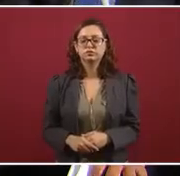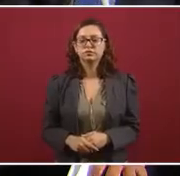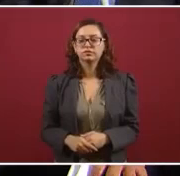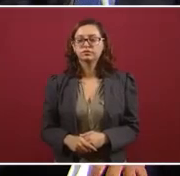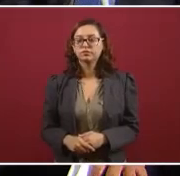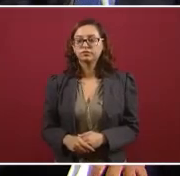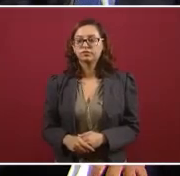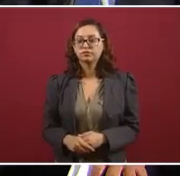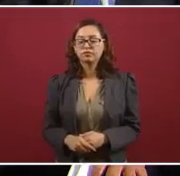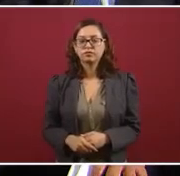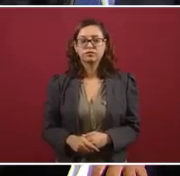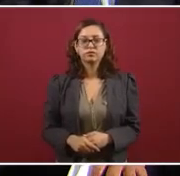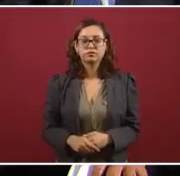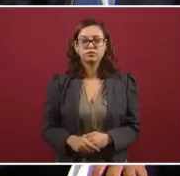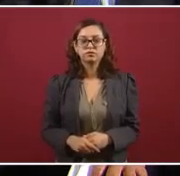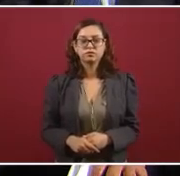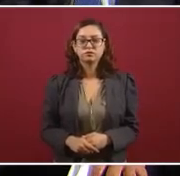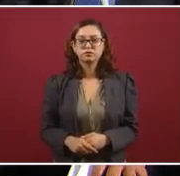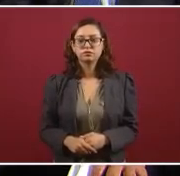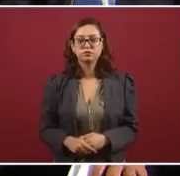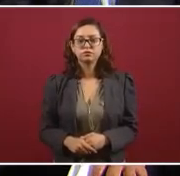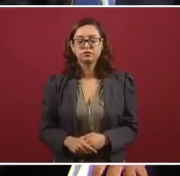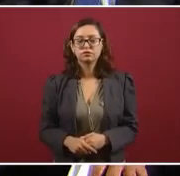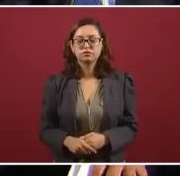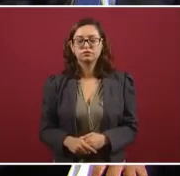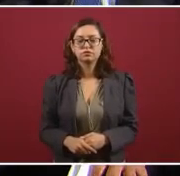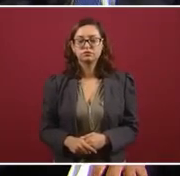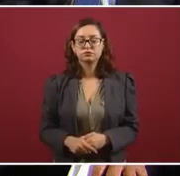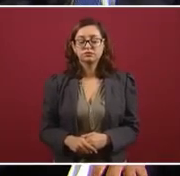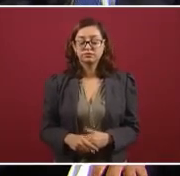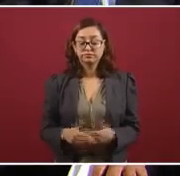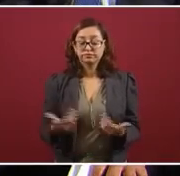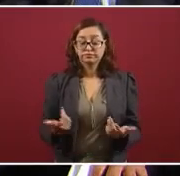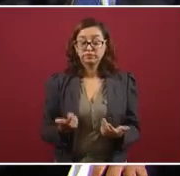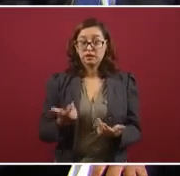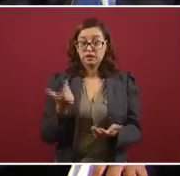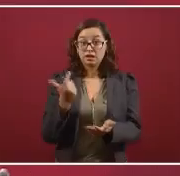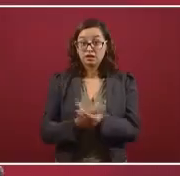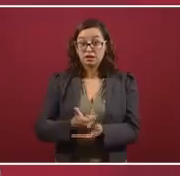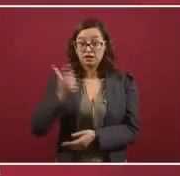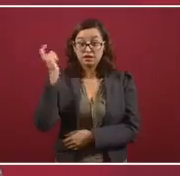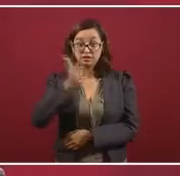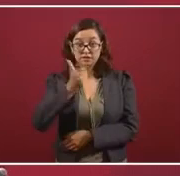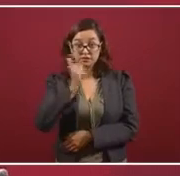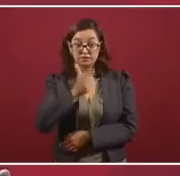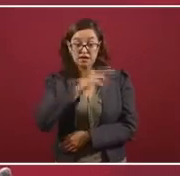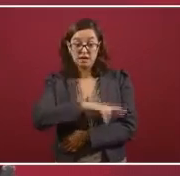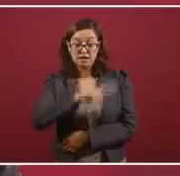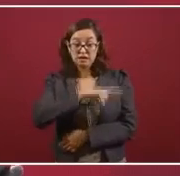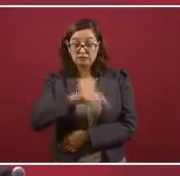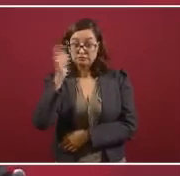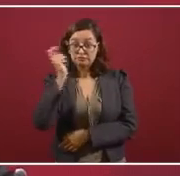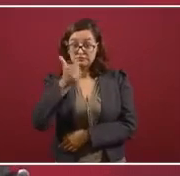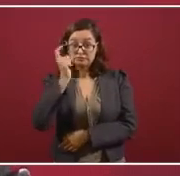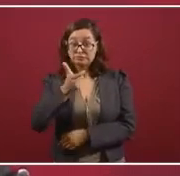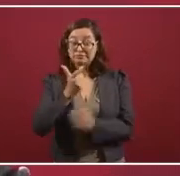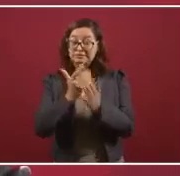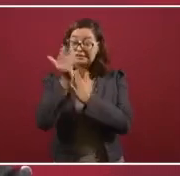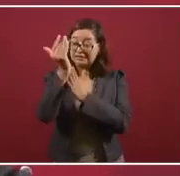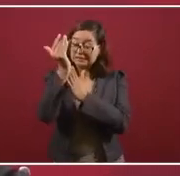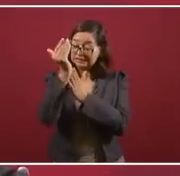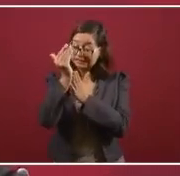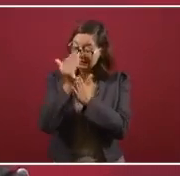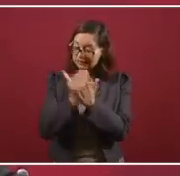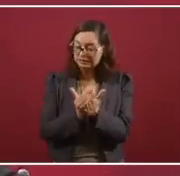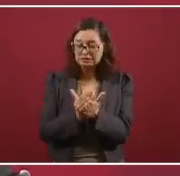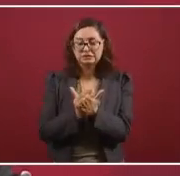La tarifa disminuye, y esta es la esencia que hay que tener presente